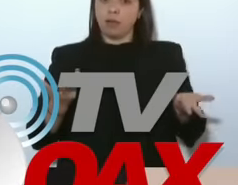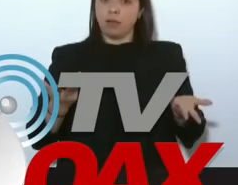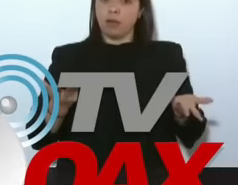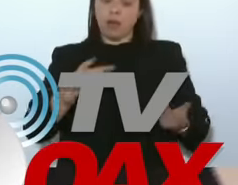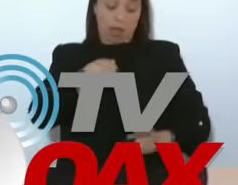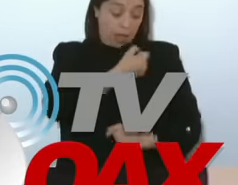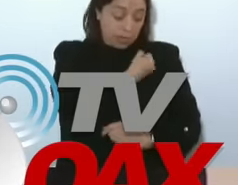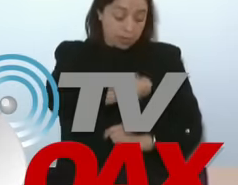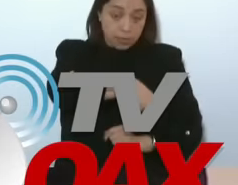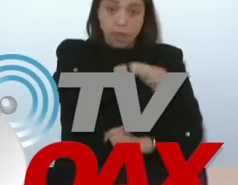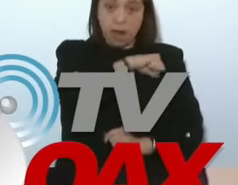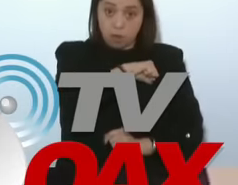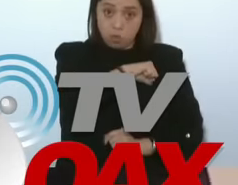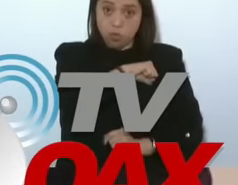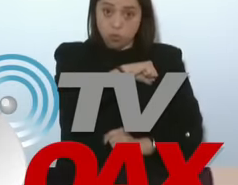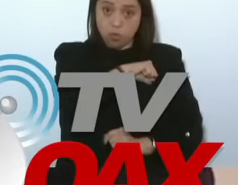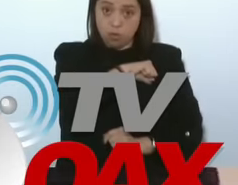salud,